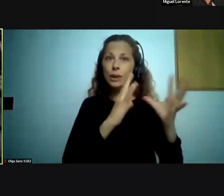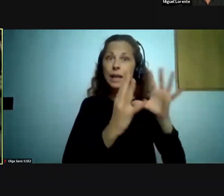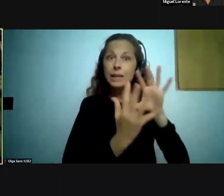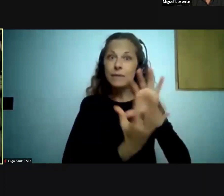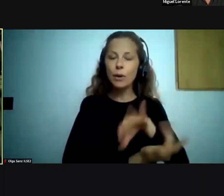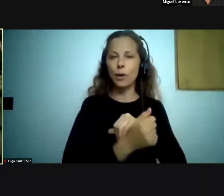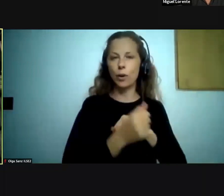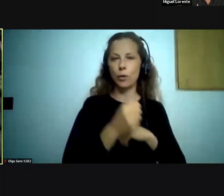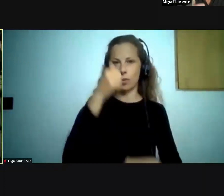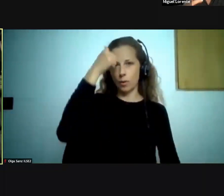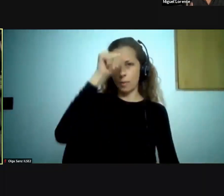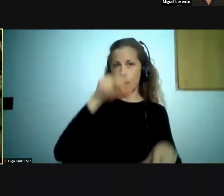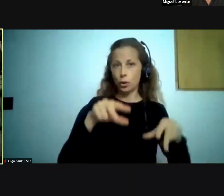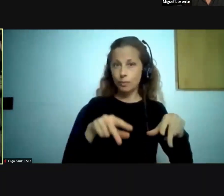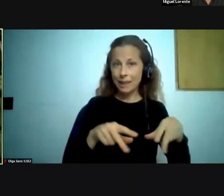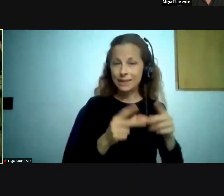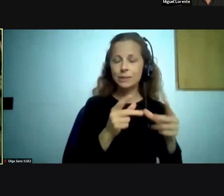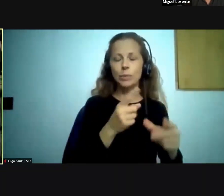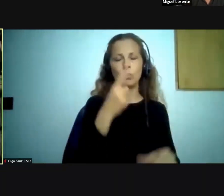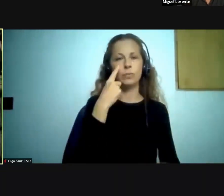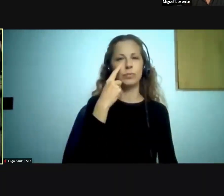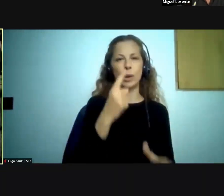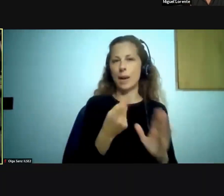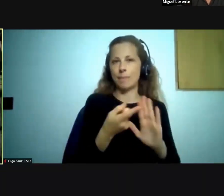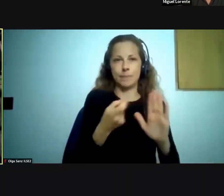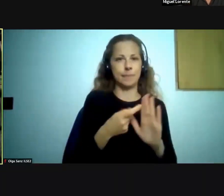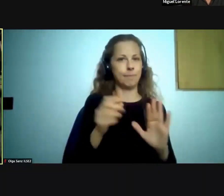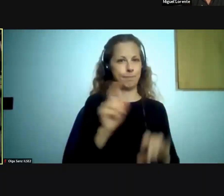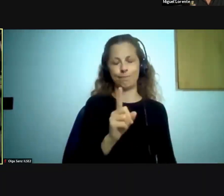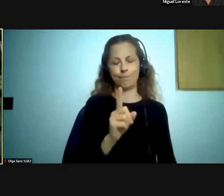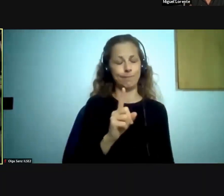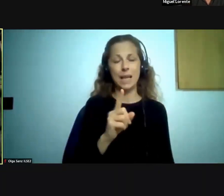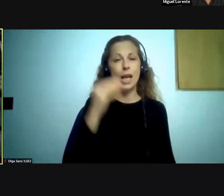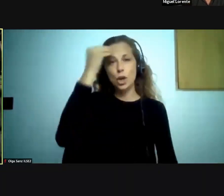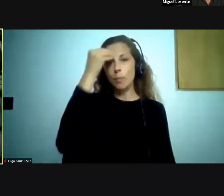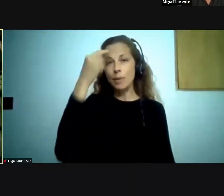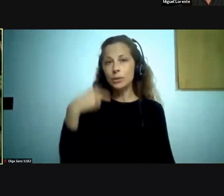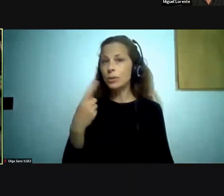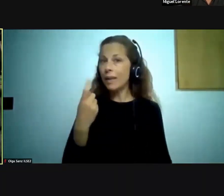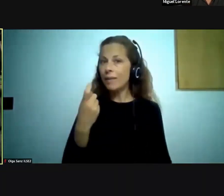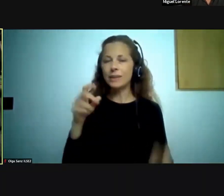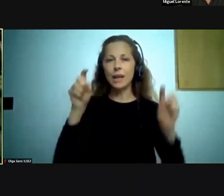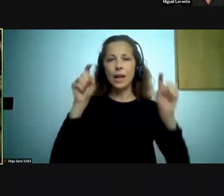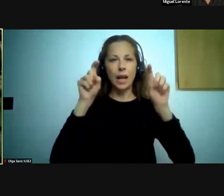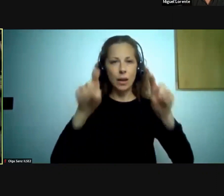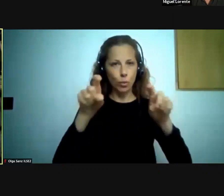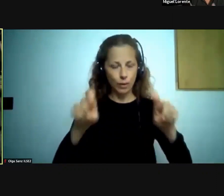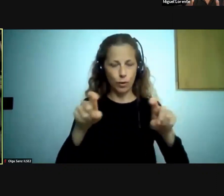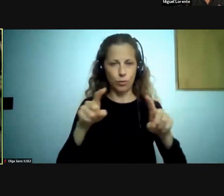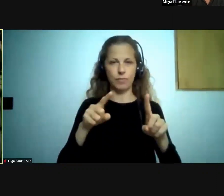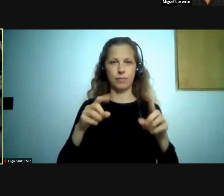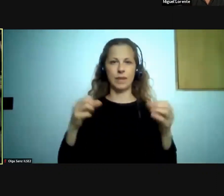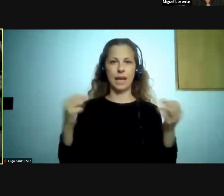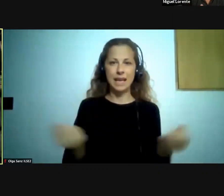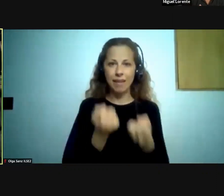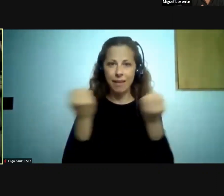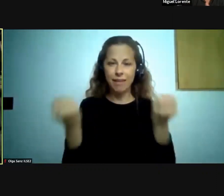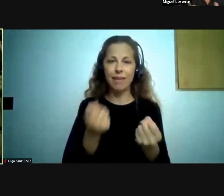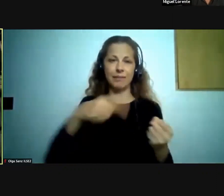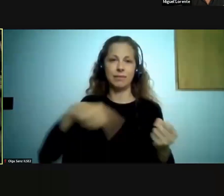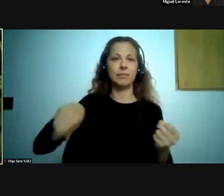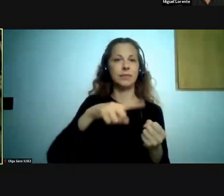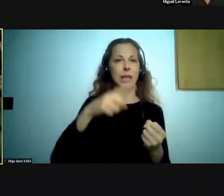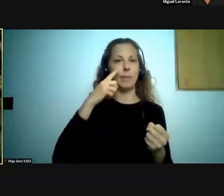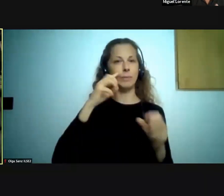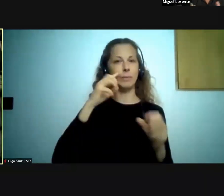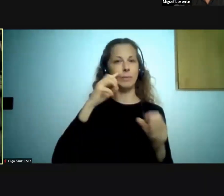no se va a producir. Luego tenemos que facilitar a través de la educación, por ejemplo, a través de iniciativas concretas en la incorporación de los hombres, porque es esencial.